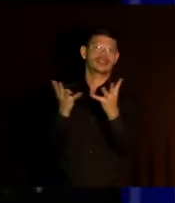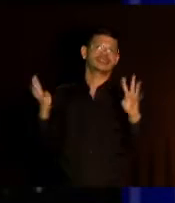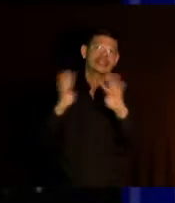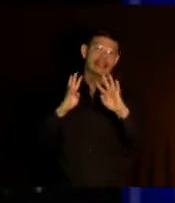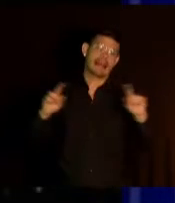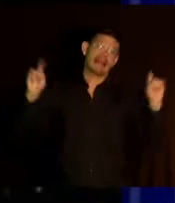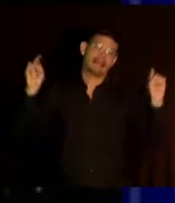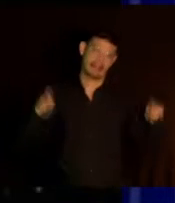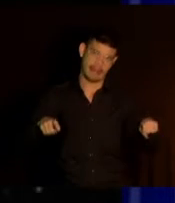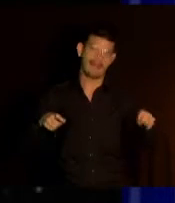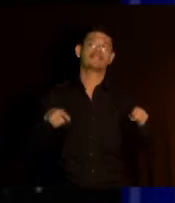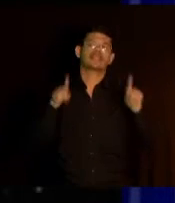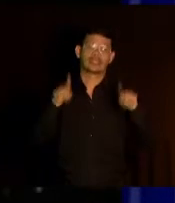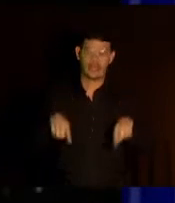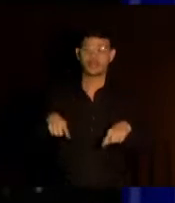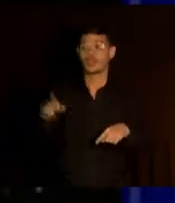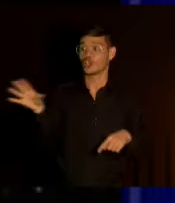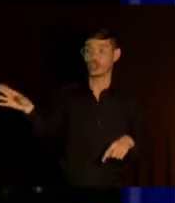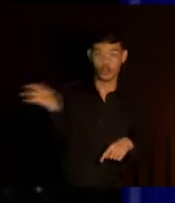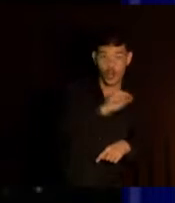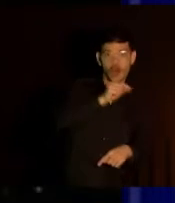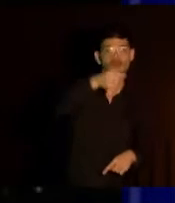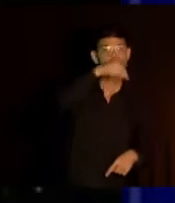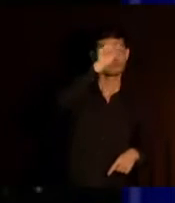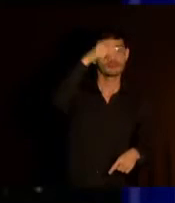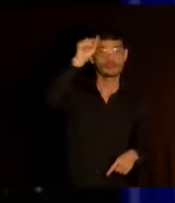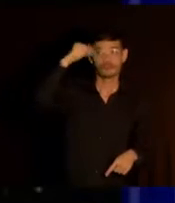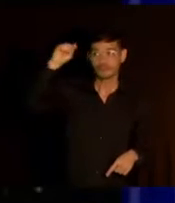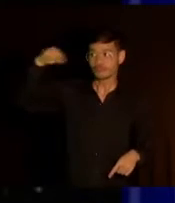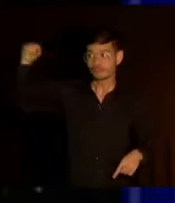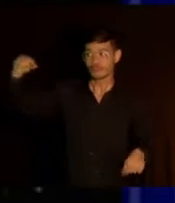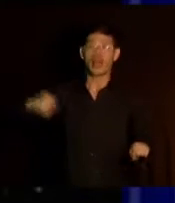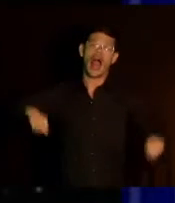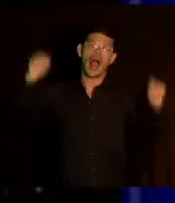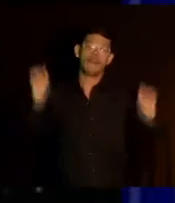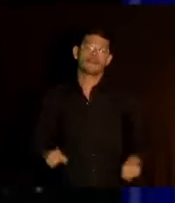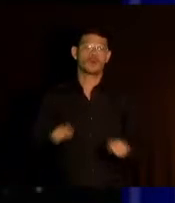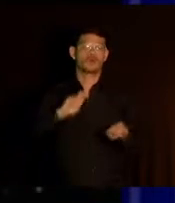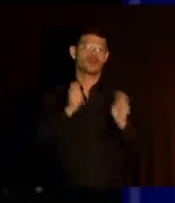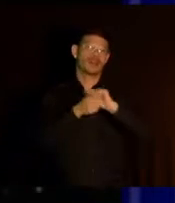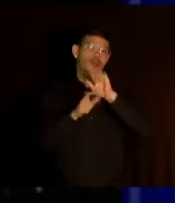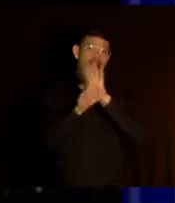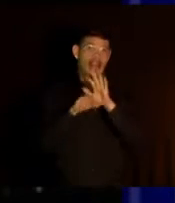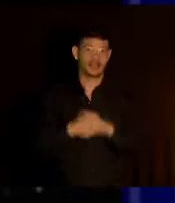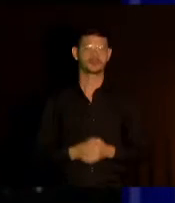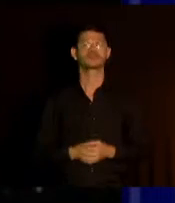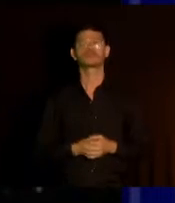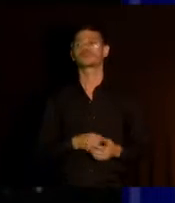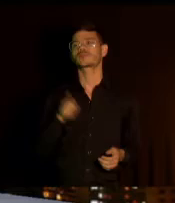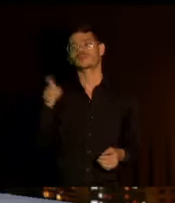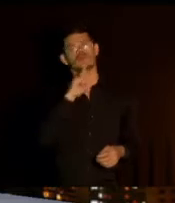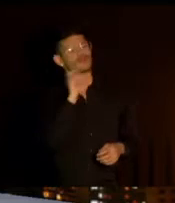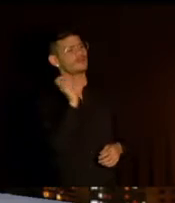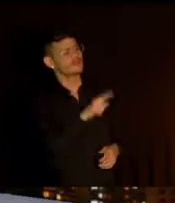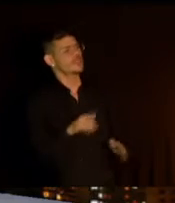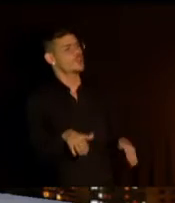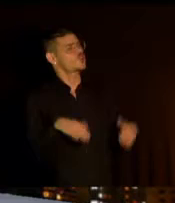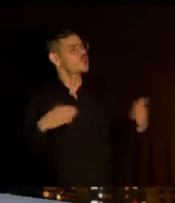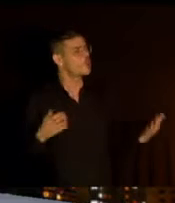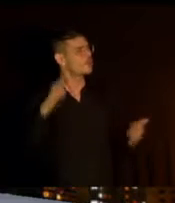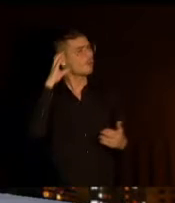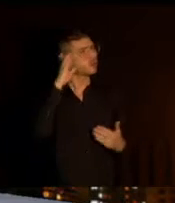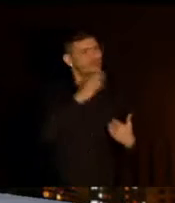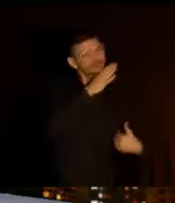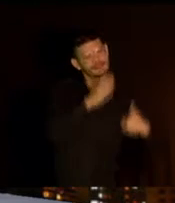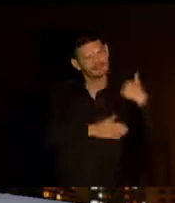la mayoría para de esta manera aprobarse el proyecto de ley. ¿Cómo se está llevando a cabo ese lobby, se puede decir así,